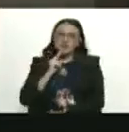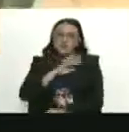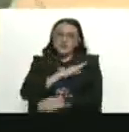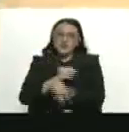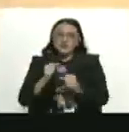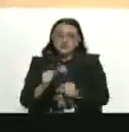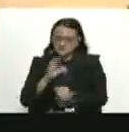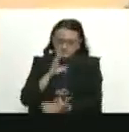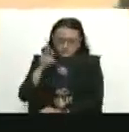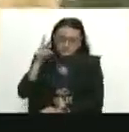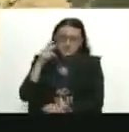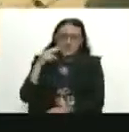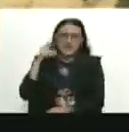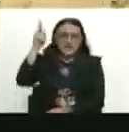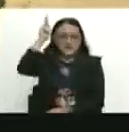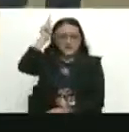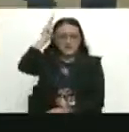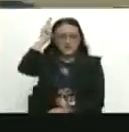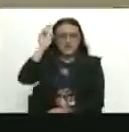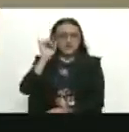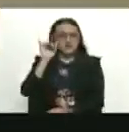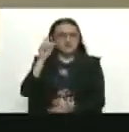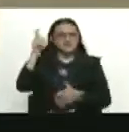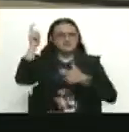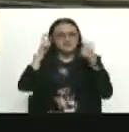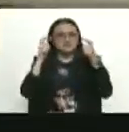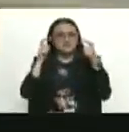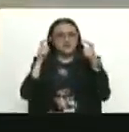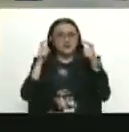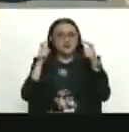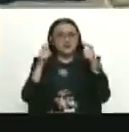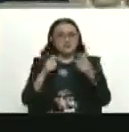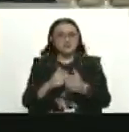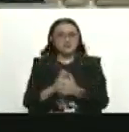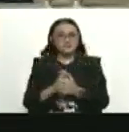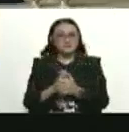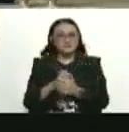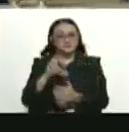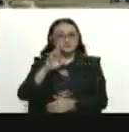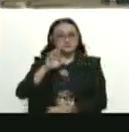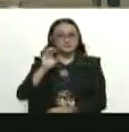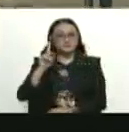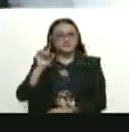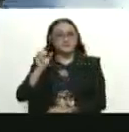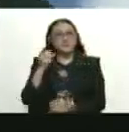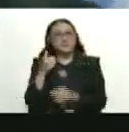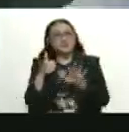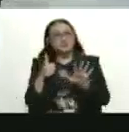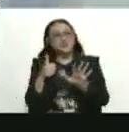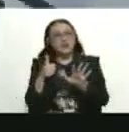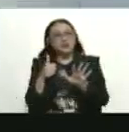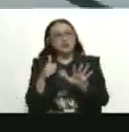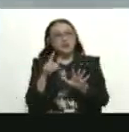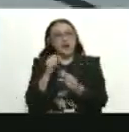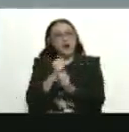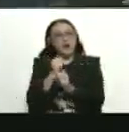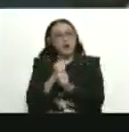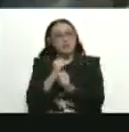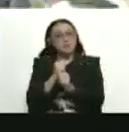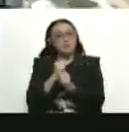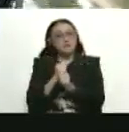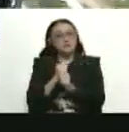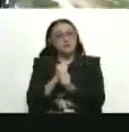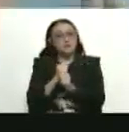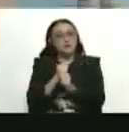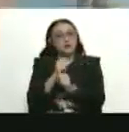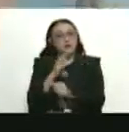de Guaycaipuro y el comandante Chávez. Mi comandante jefe, la Red número 6 Guayana, realiza operaciones militares Guara,